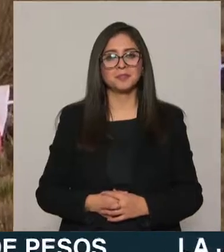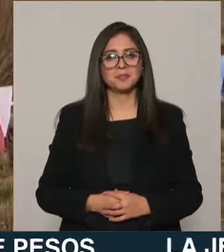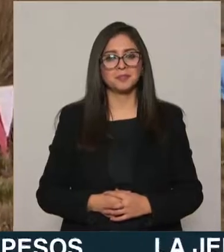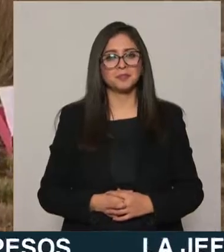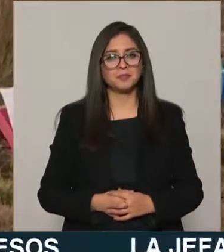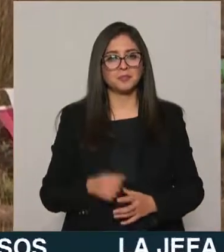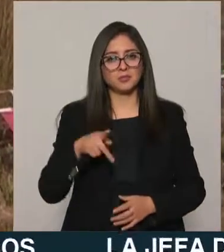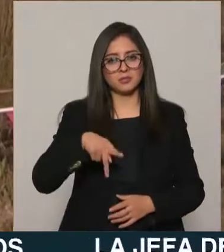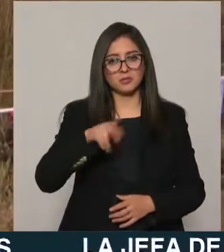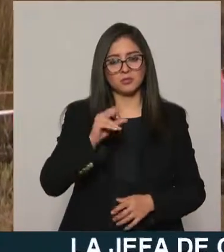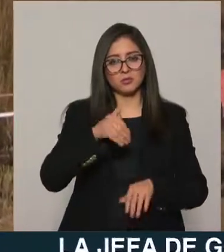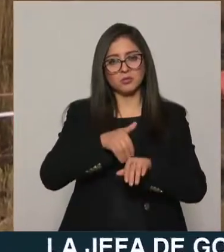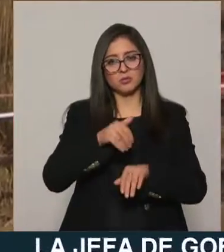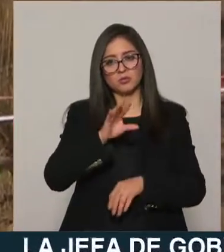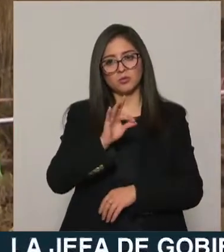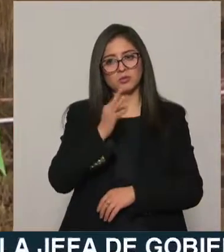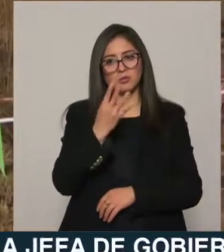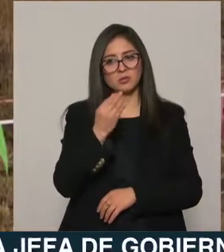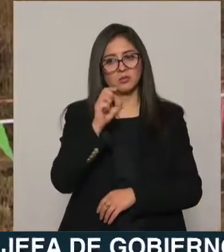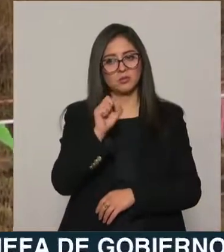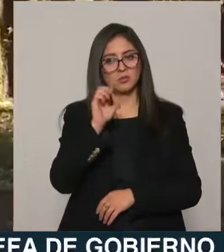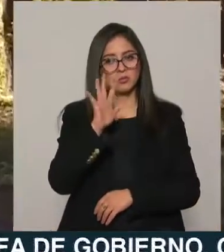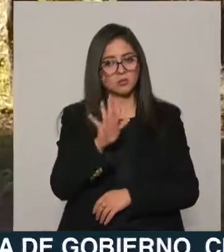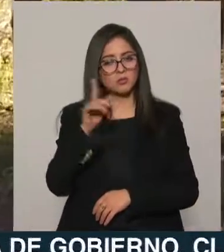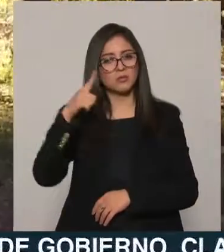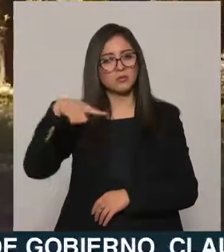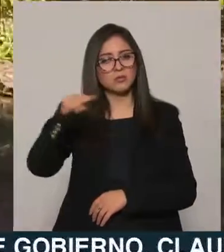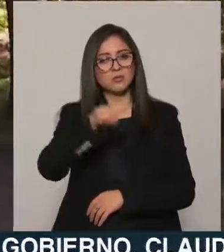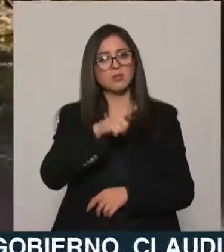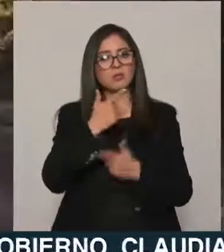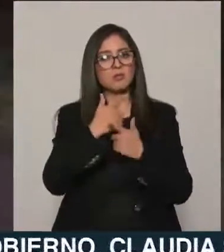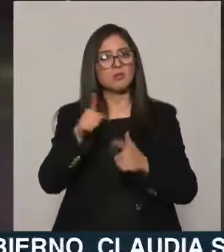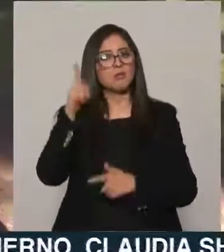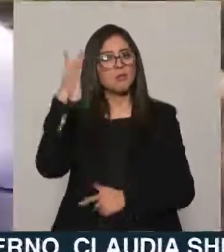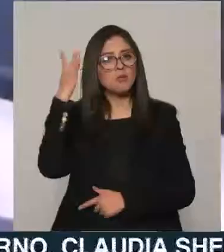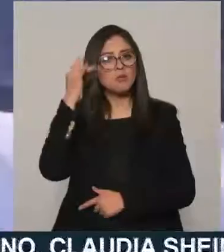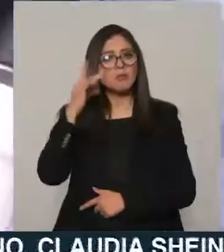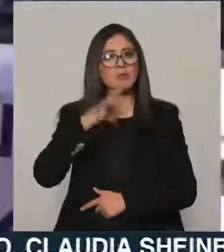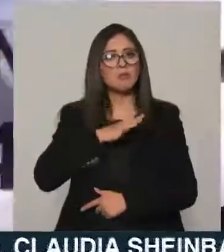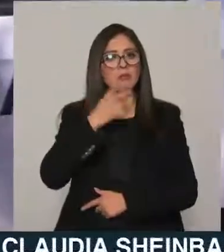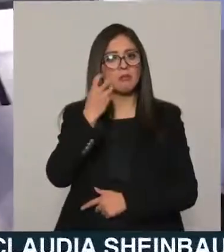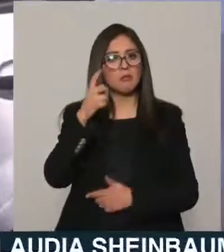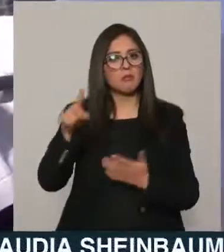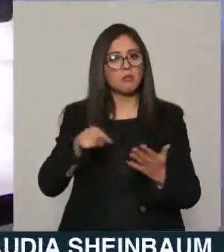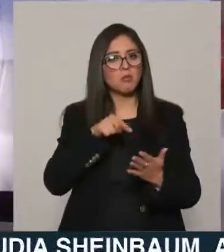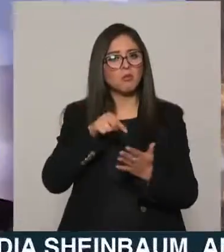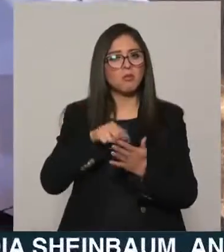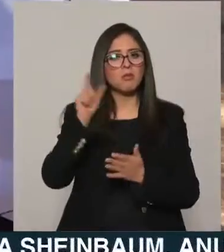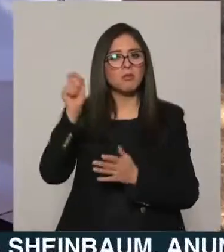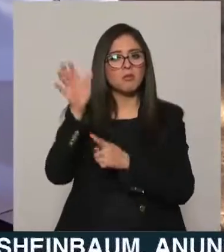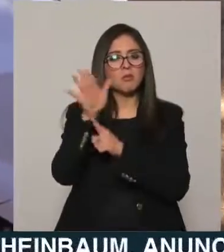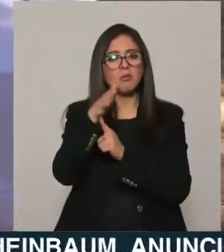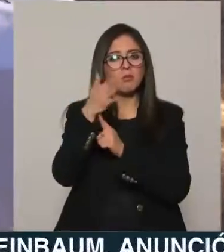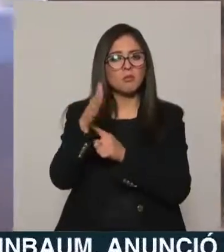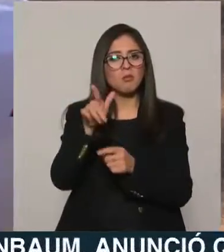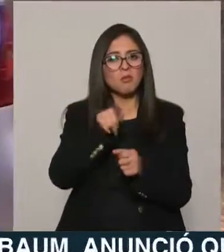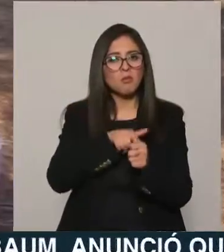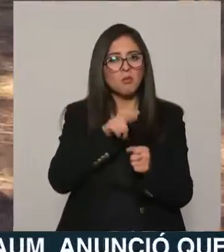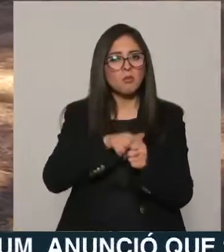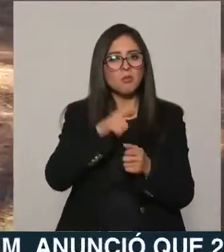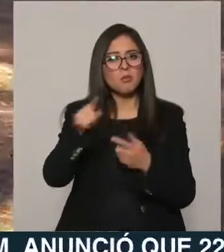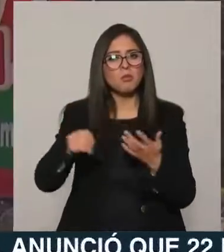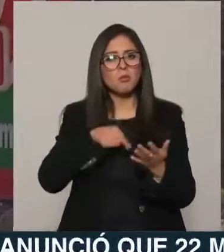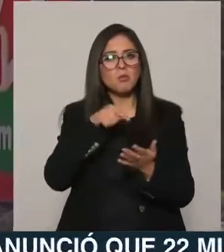En el kilómetro número 43.5 libre a Cuernavaca se encuentra este lugar. Banderines de colores y un camino de terracería